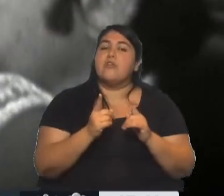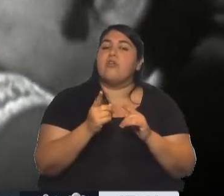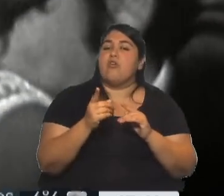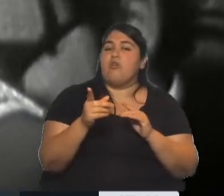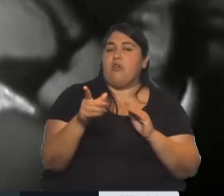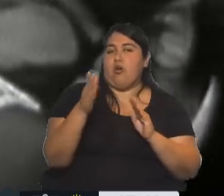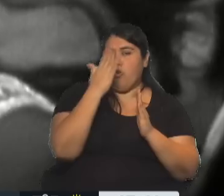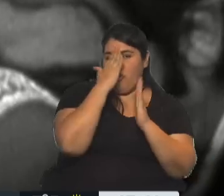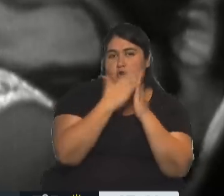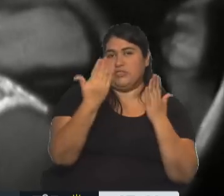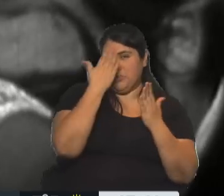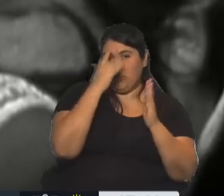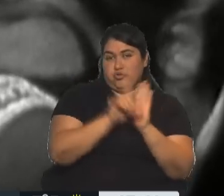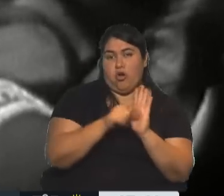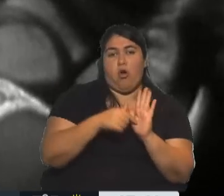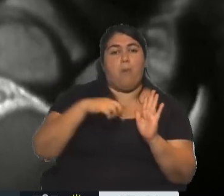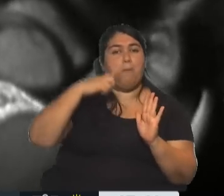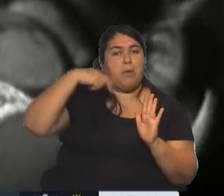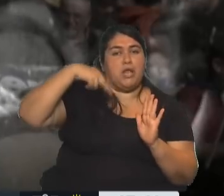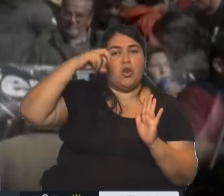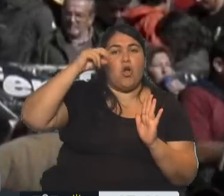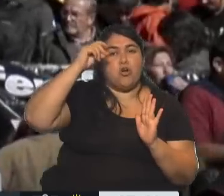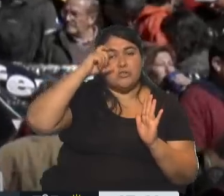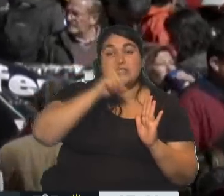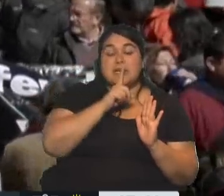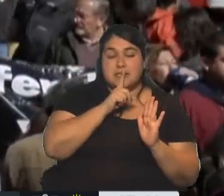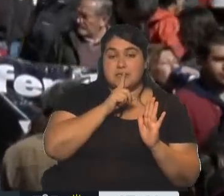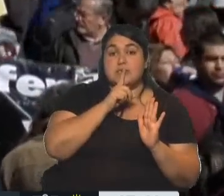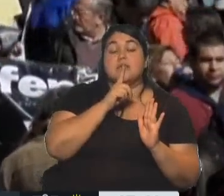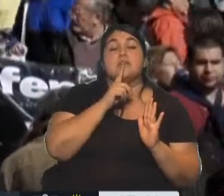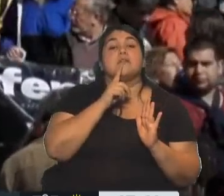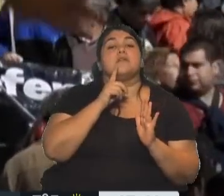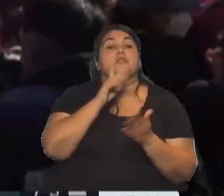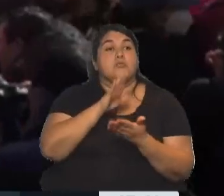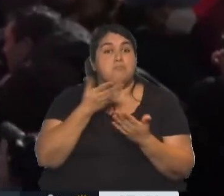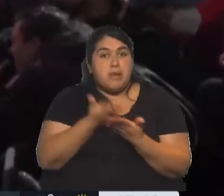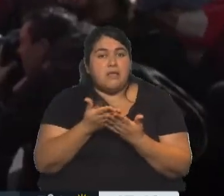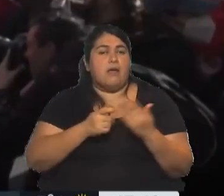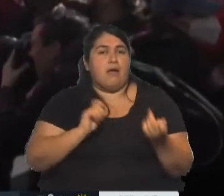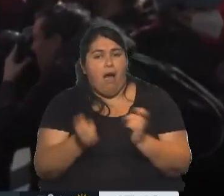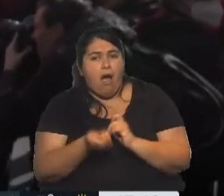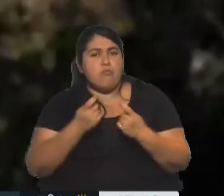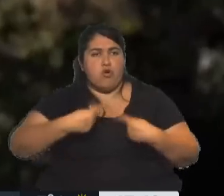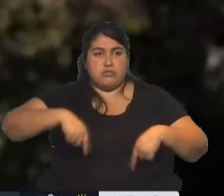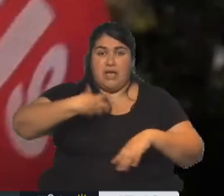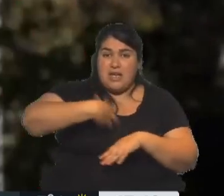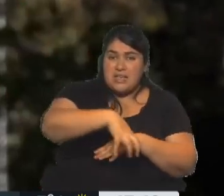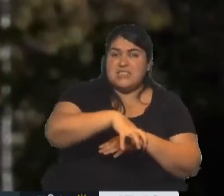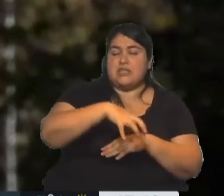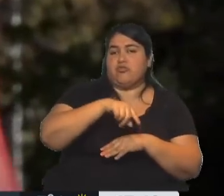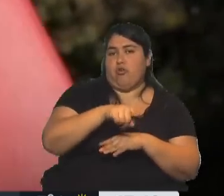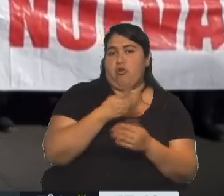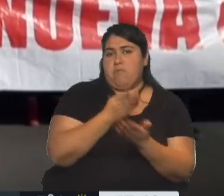Constitución pinochetista que debe reemplazar, si se ignoran las demandas genuinas de cambio de una parte importante de la